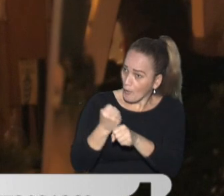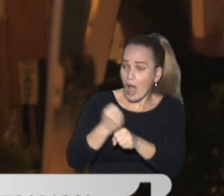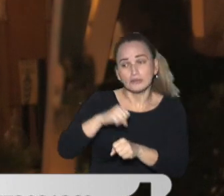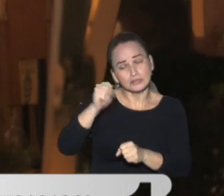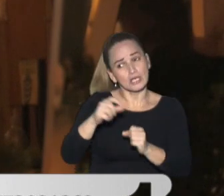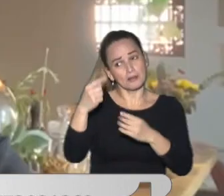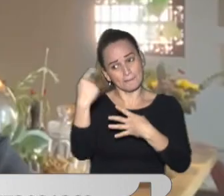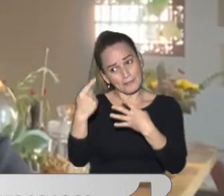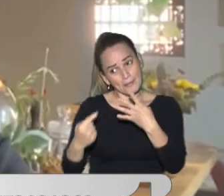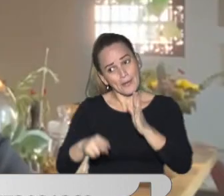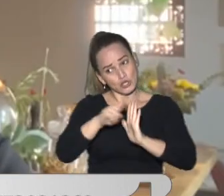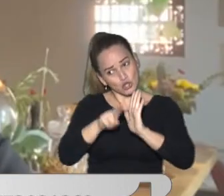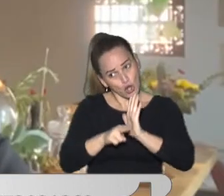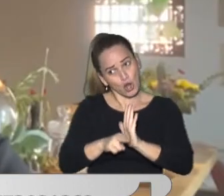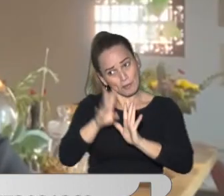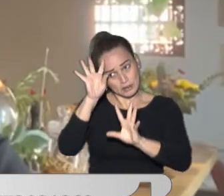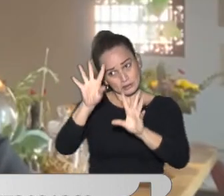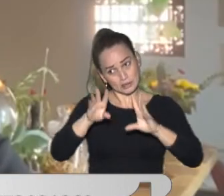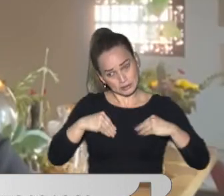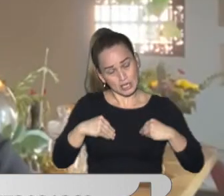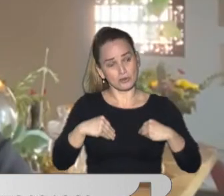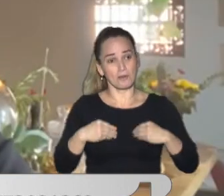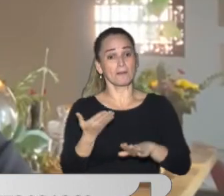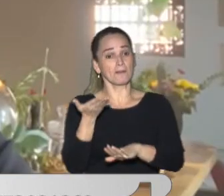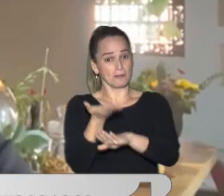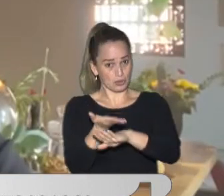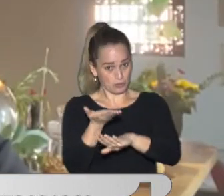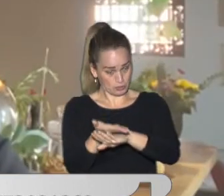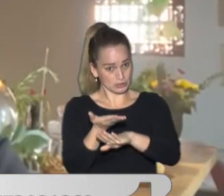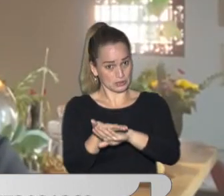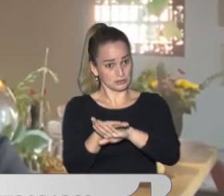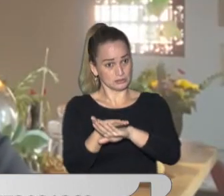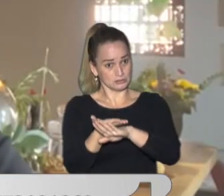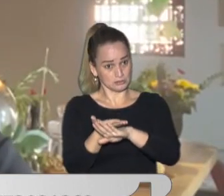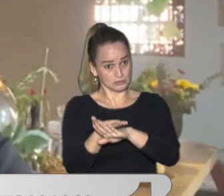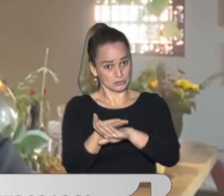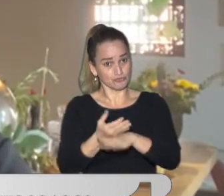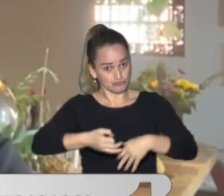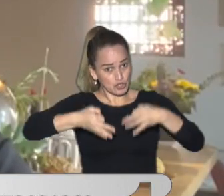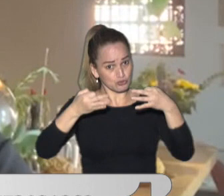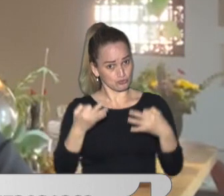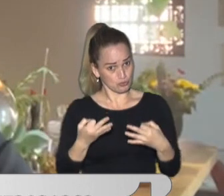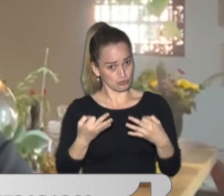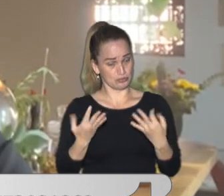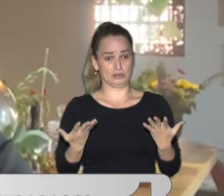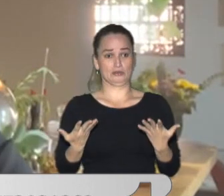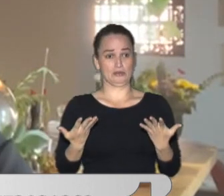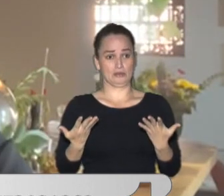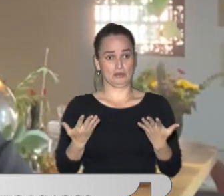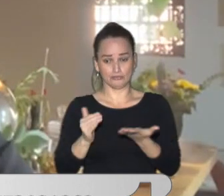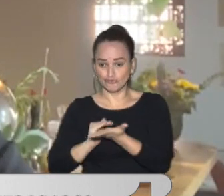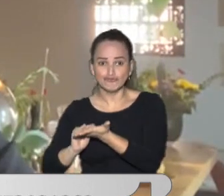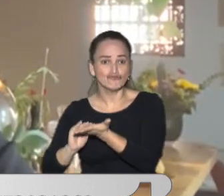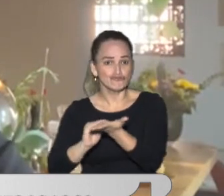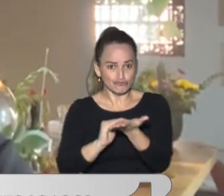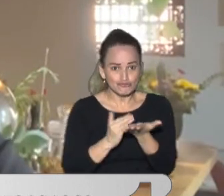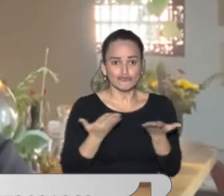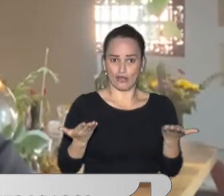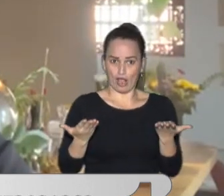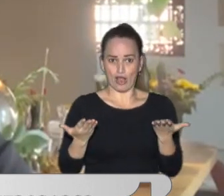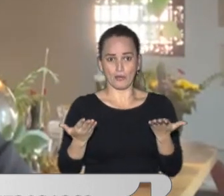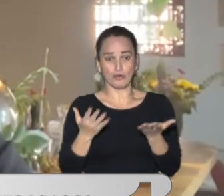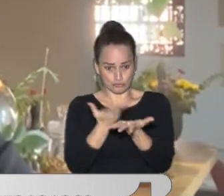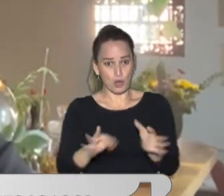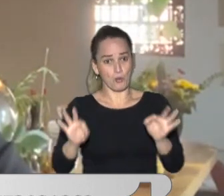de bioseguridad. Propuestas seguras, bioseguras, que faciliten la permanencia en